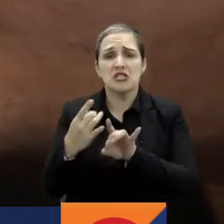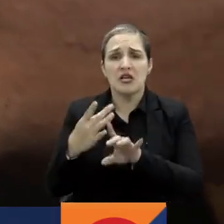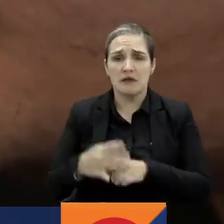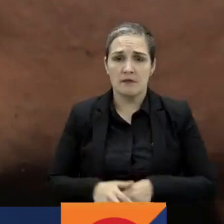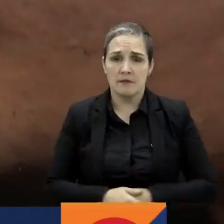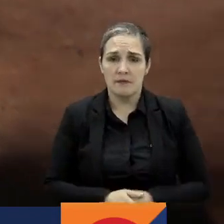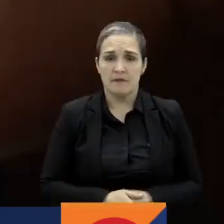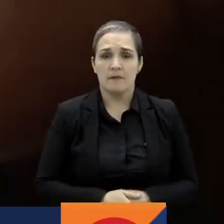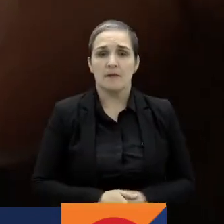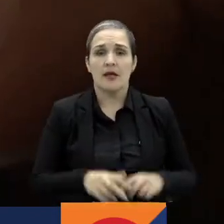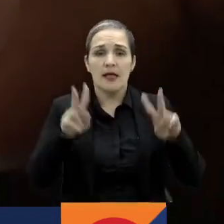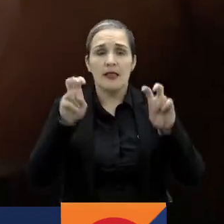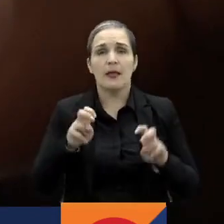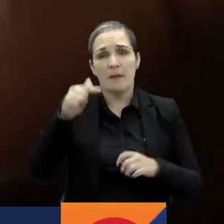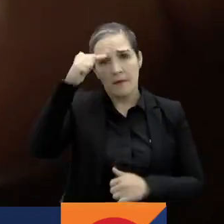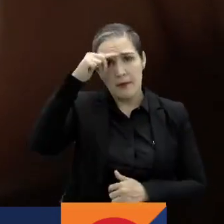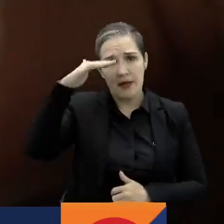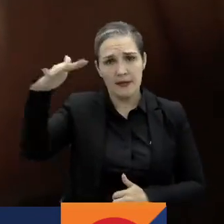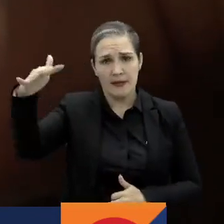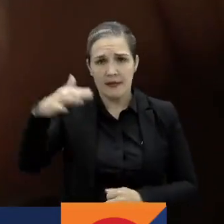Recomendaciones turísticas Cartagena.